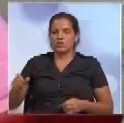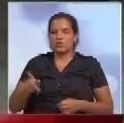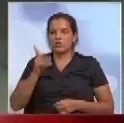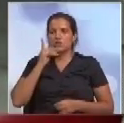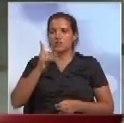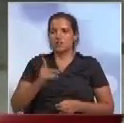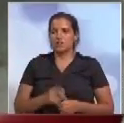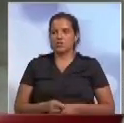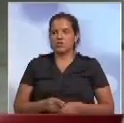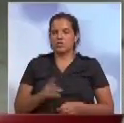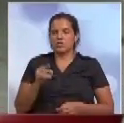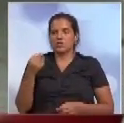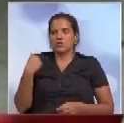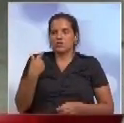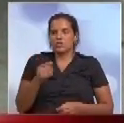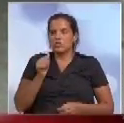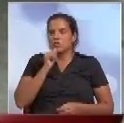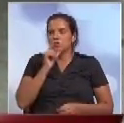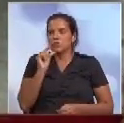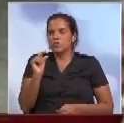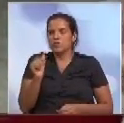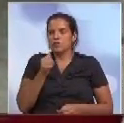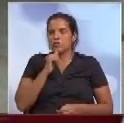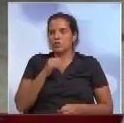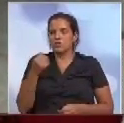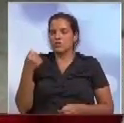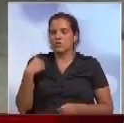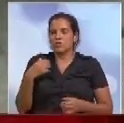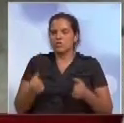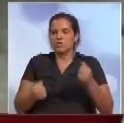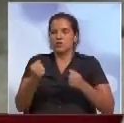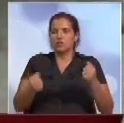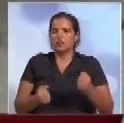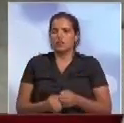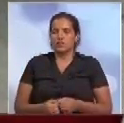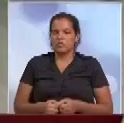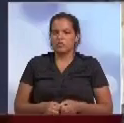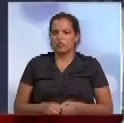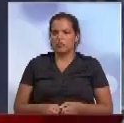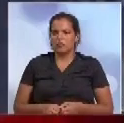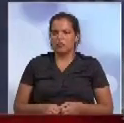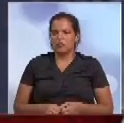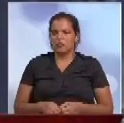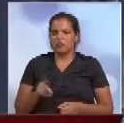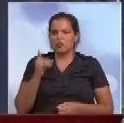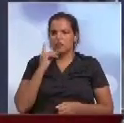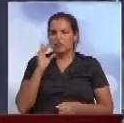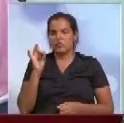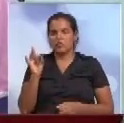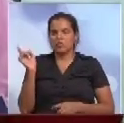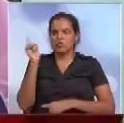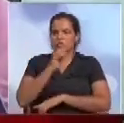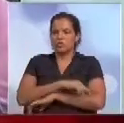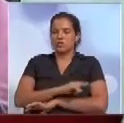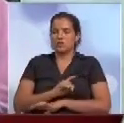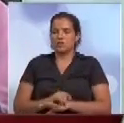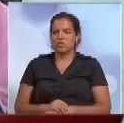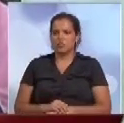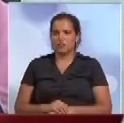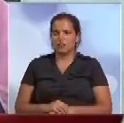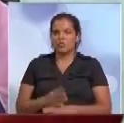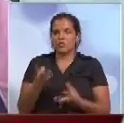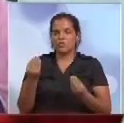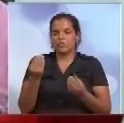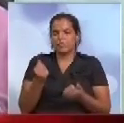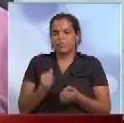que a ella no le alcanza la poca agua que le dejan los tanqueros, los mismos que supuestamente van cada 8 días. Uy, tenemos tiempo.